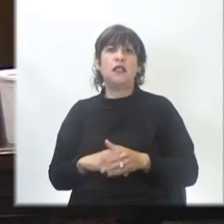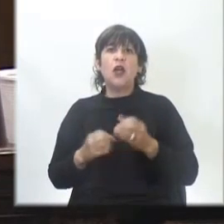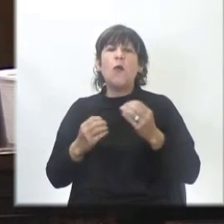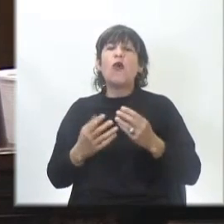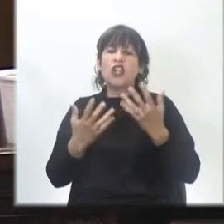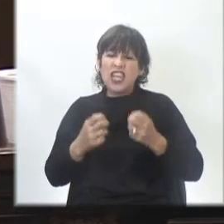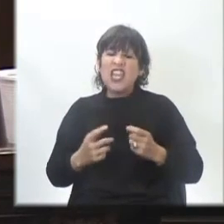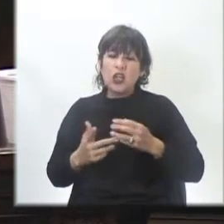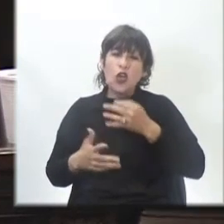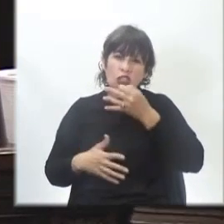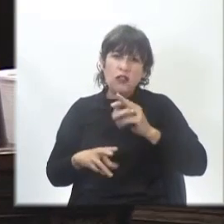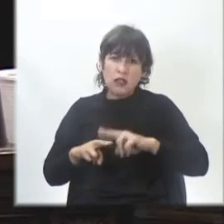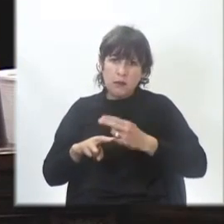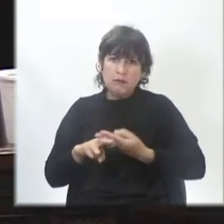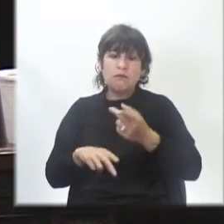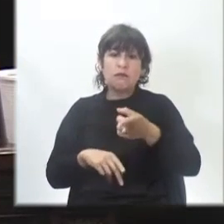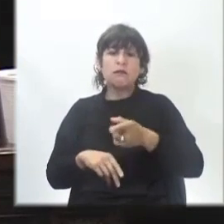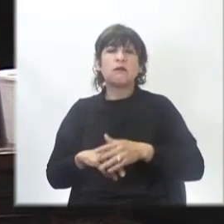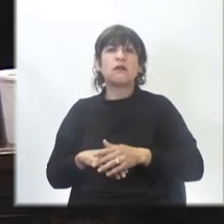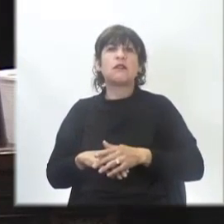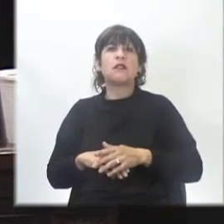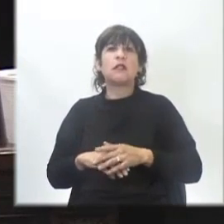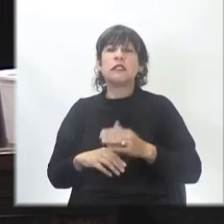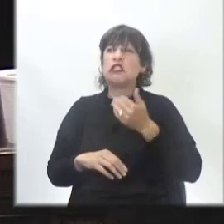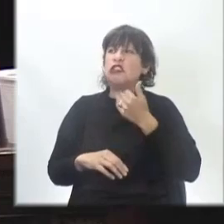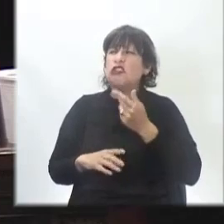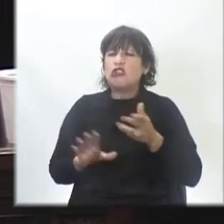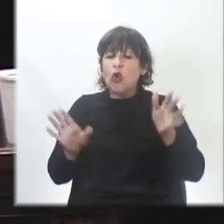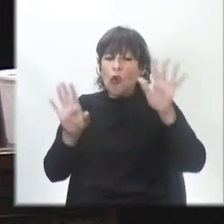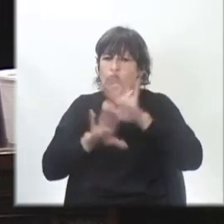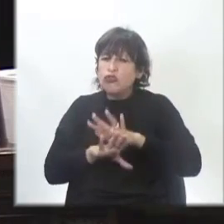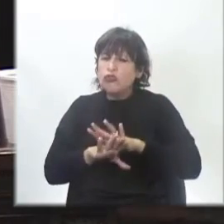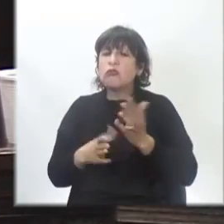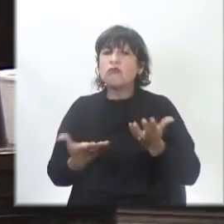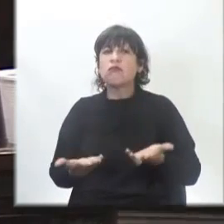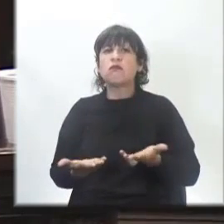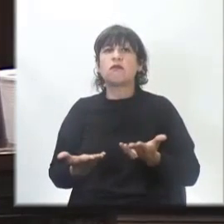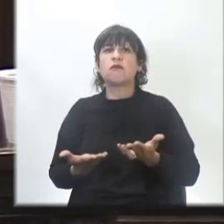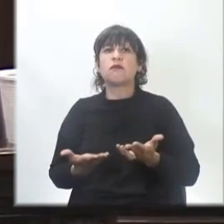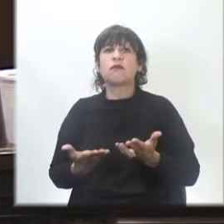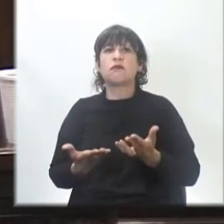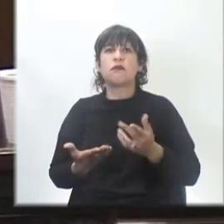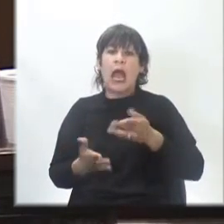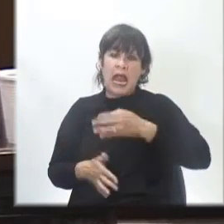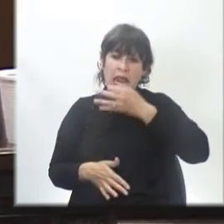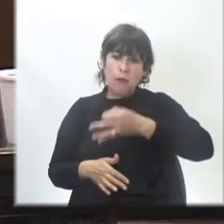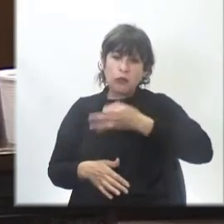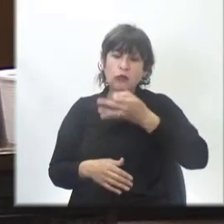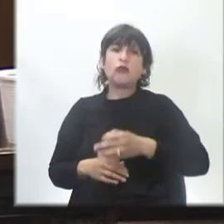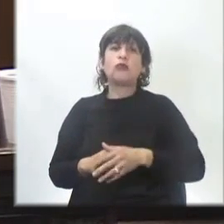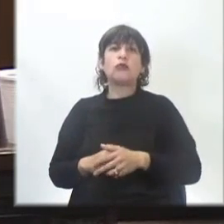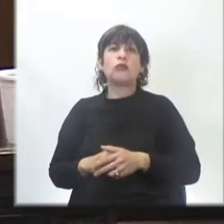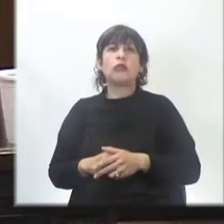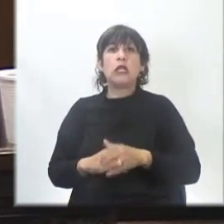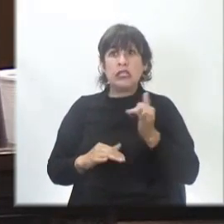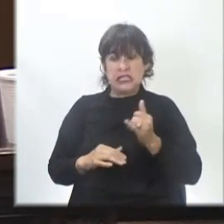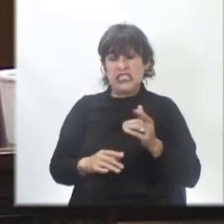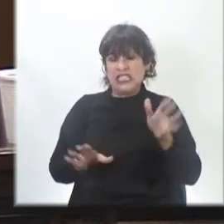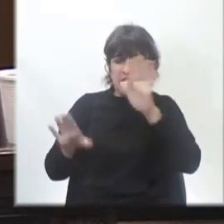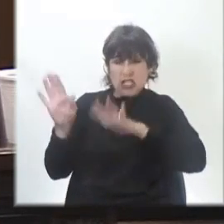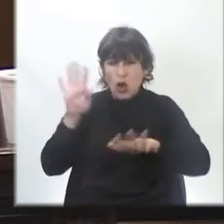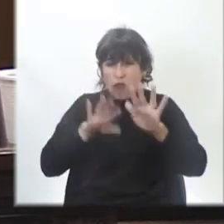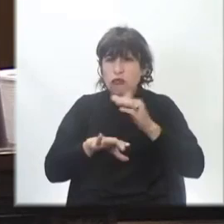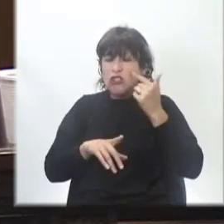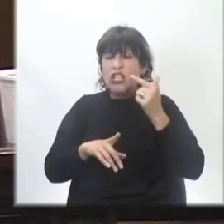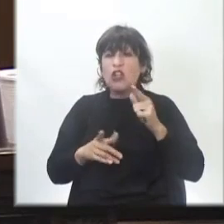reafirmar? Porque yo no sé si hubo confusión en la exposición, si se confundieron de